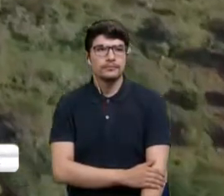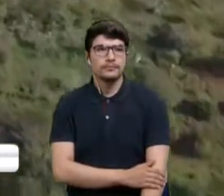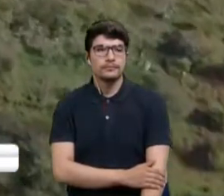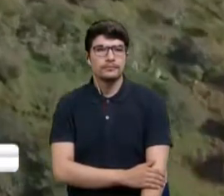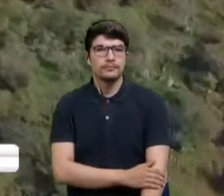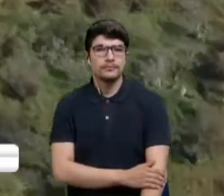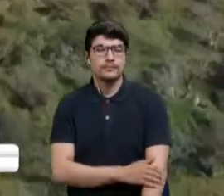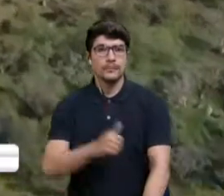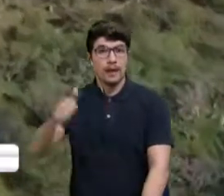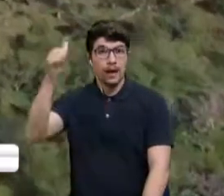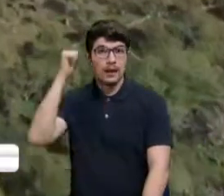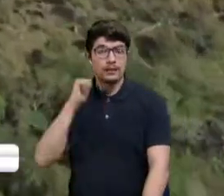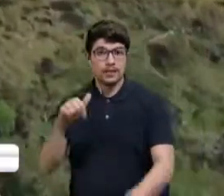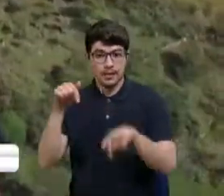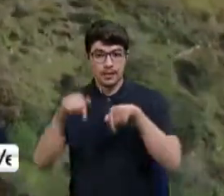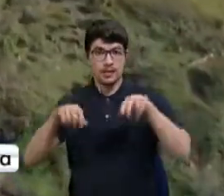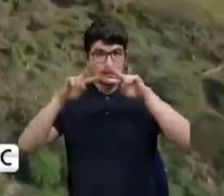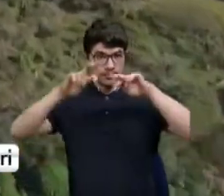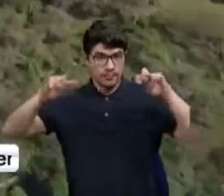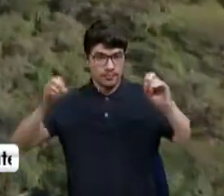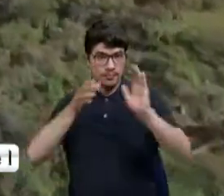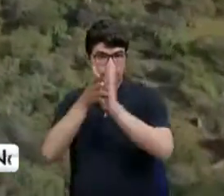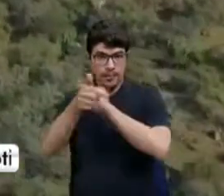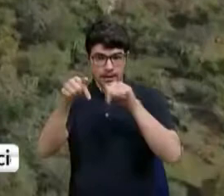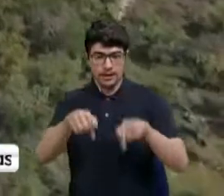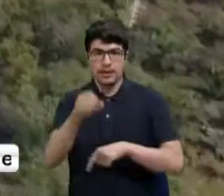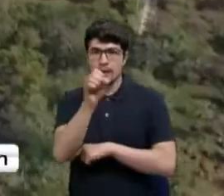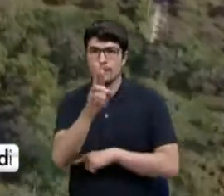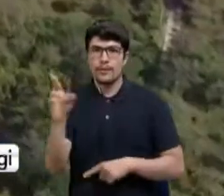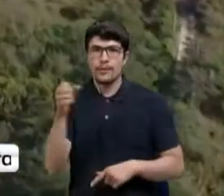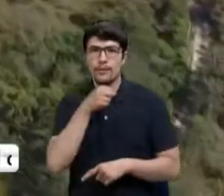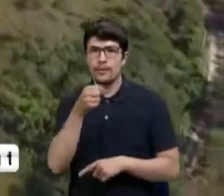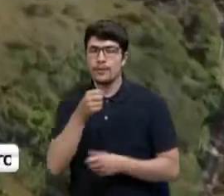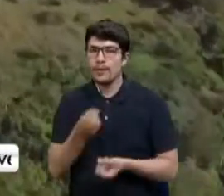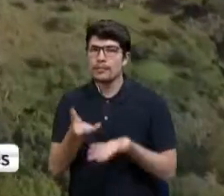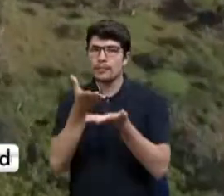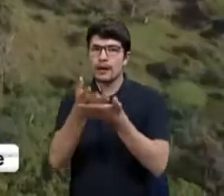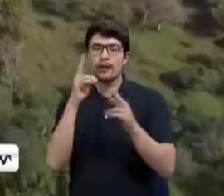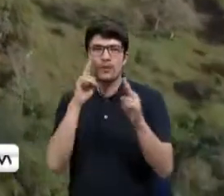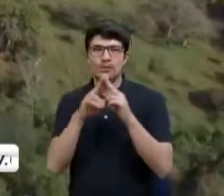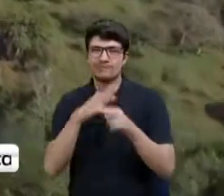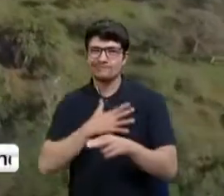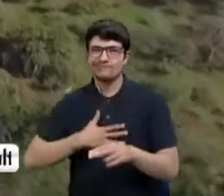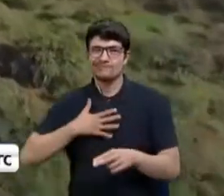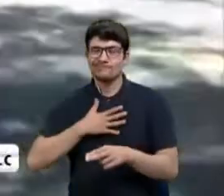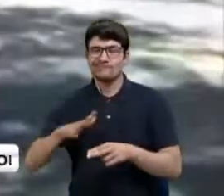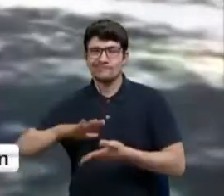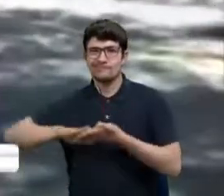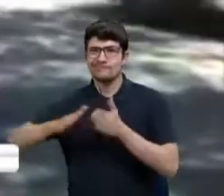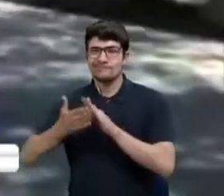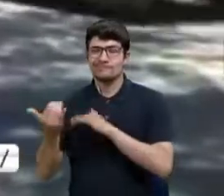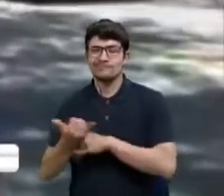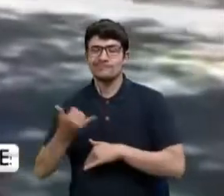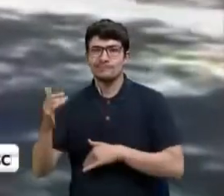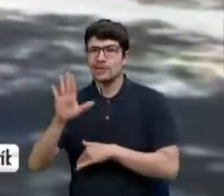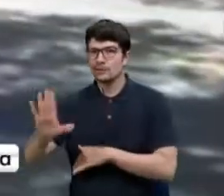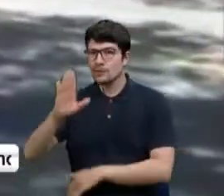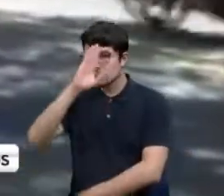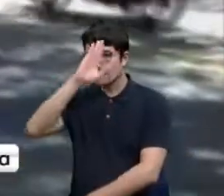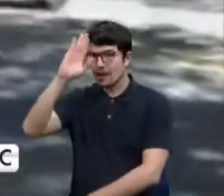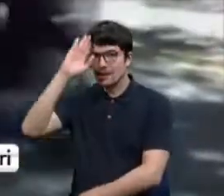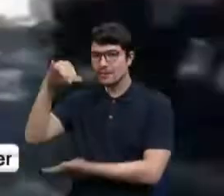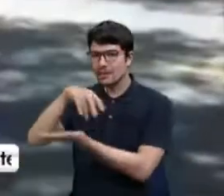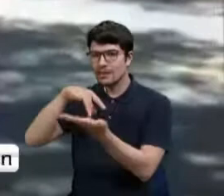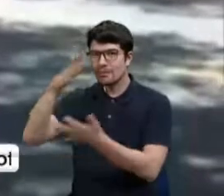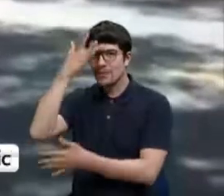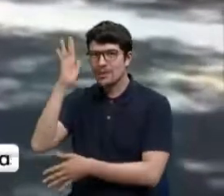En nuestra entrega de ayer, la unidad investigativa de Oriente Noticias dio a conocer la inconformidad de un sector de la comunidad en San Gil, Santander, por